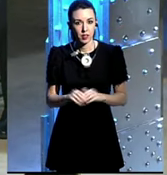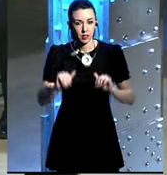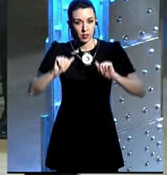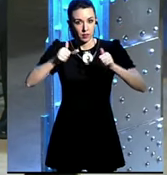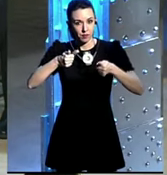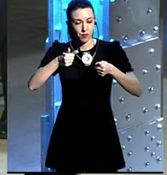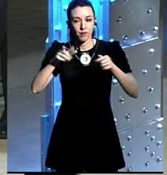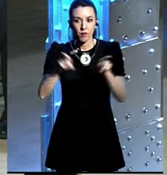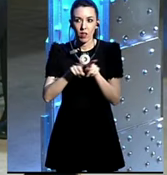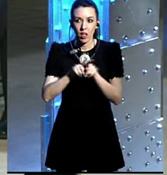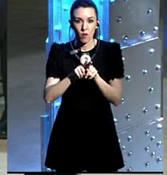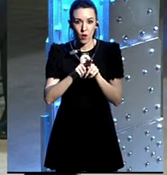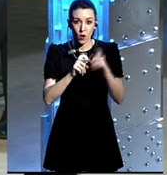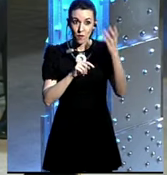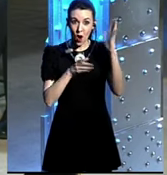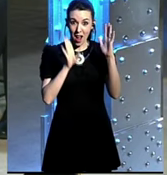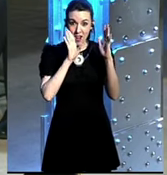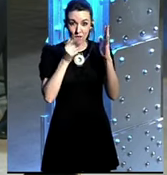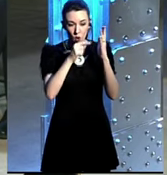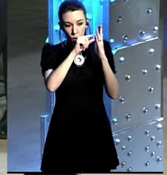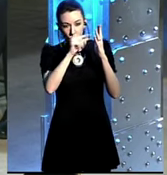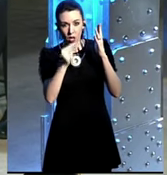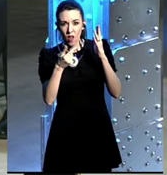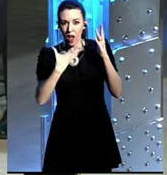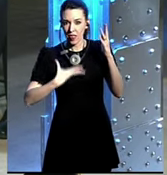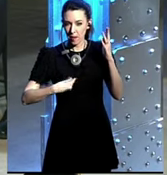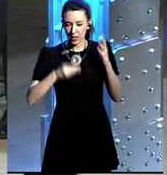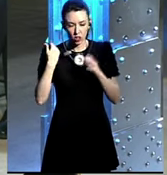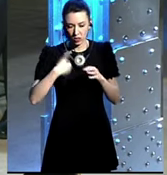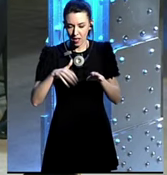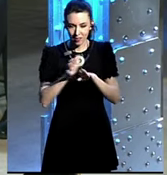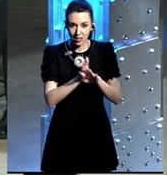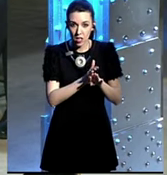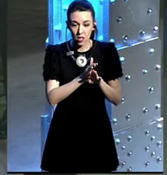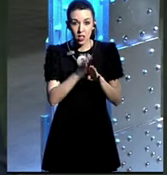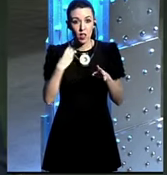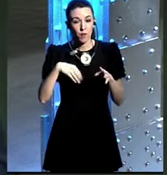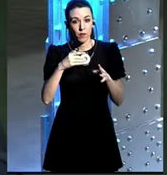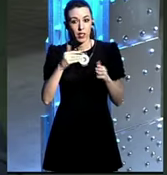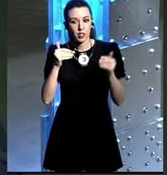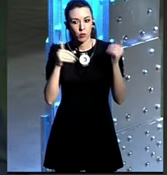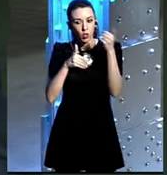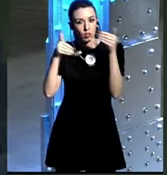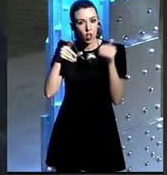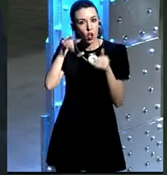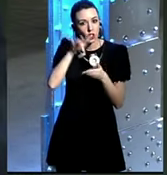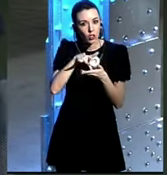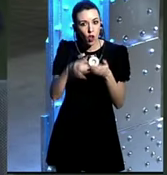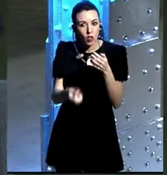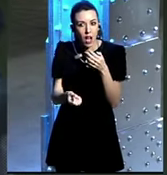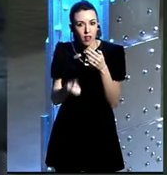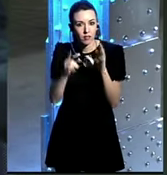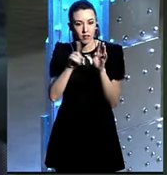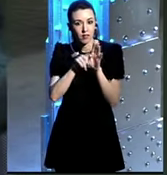Ir lejos del árbol, salir un poco de la depresión y atender. Lejos del árbol alude a esos frutos que no